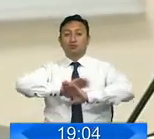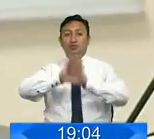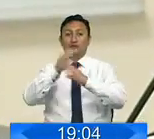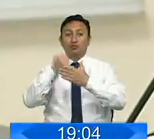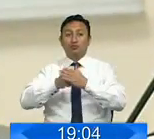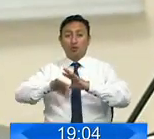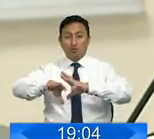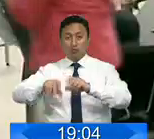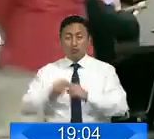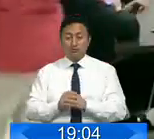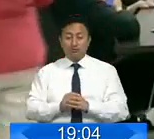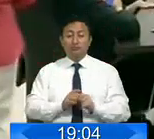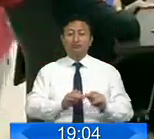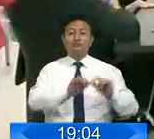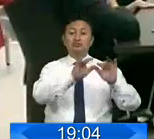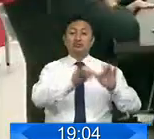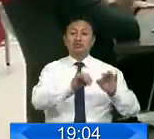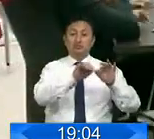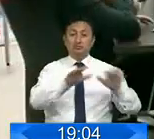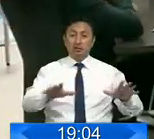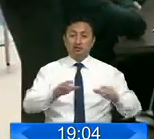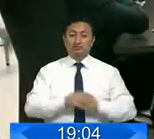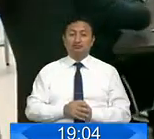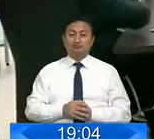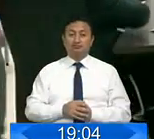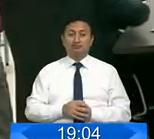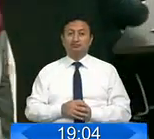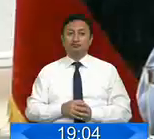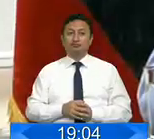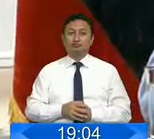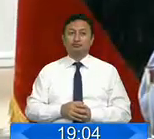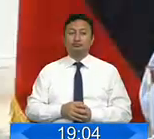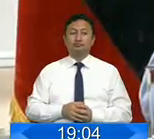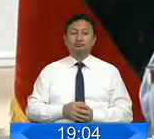y Lucha contra la Corrupción y secretario general. Informó Javier Rosero.